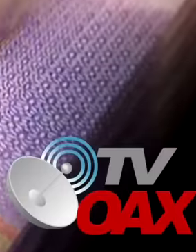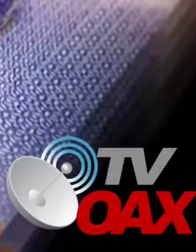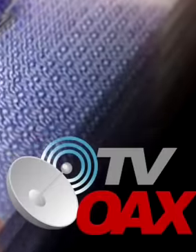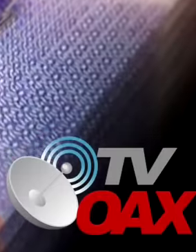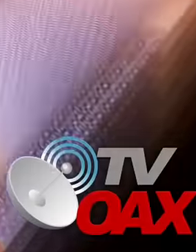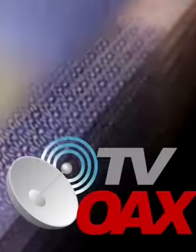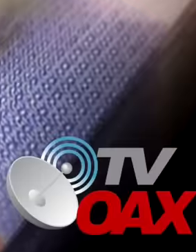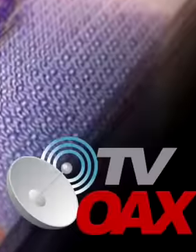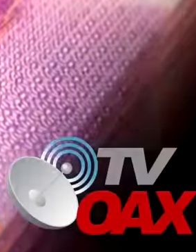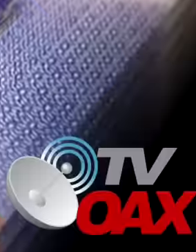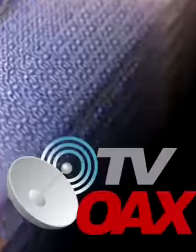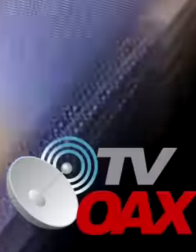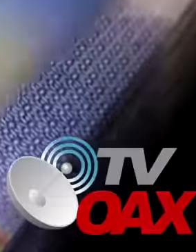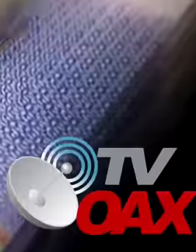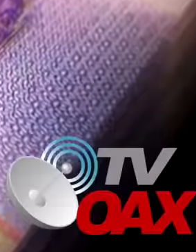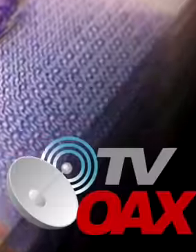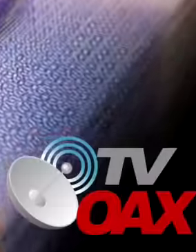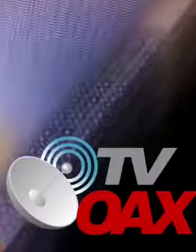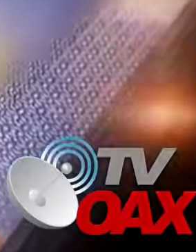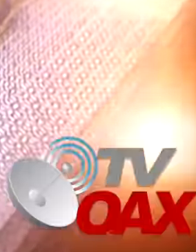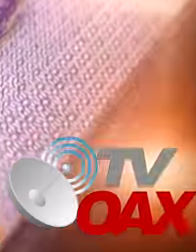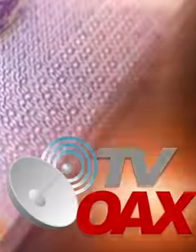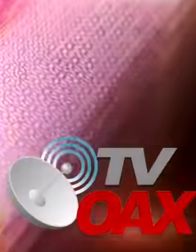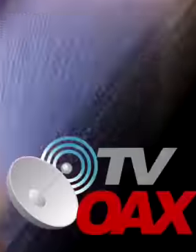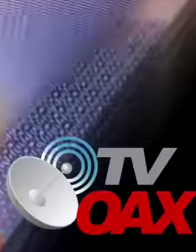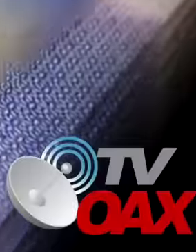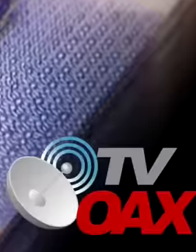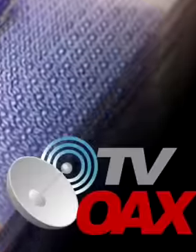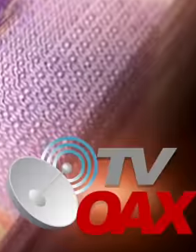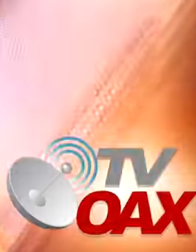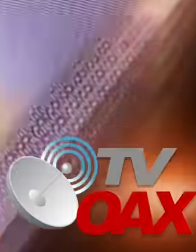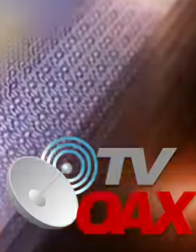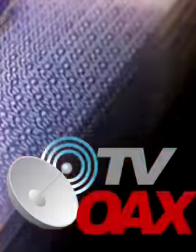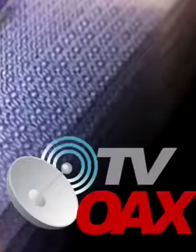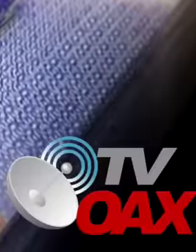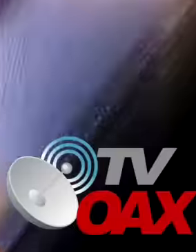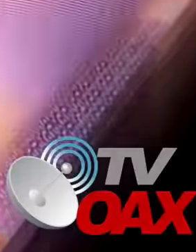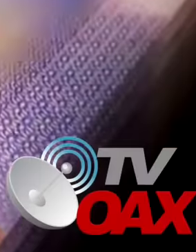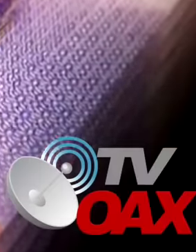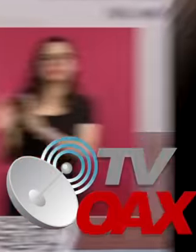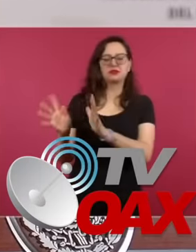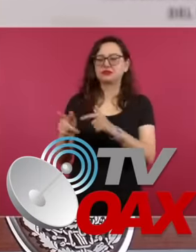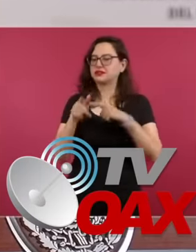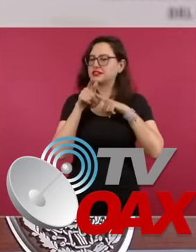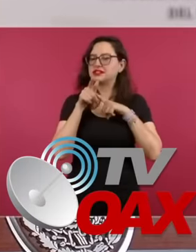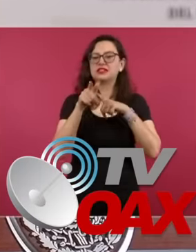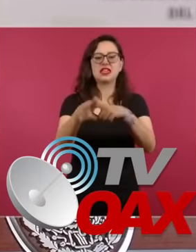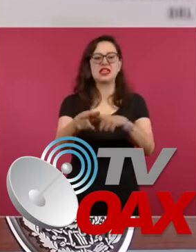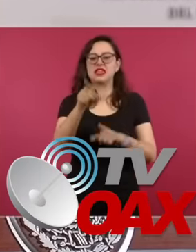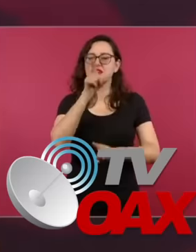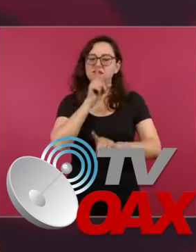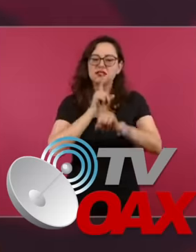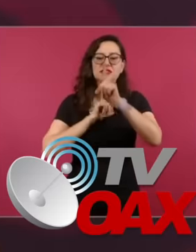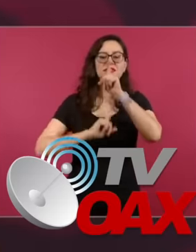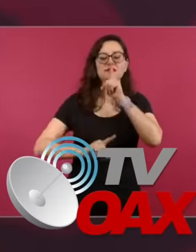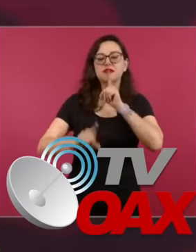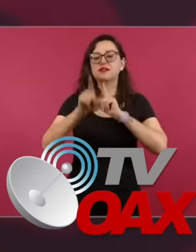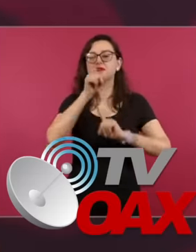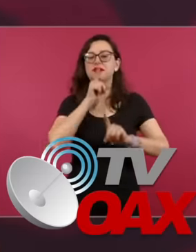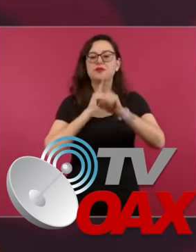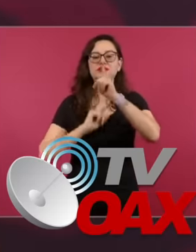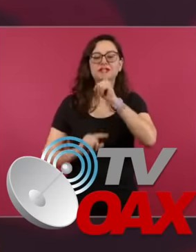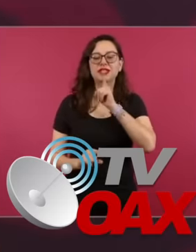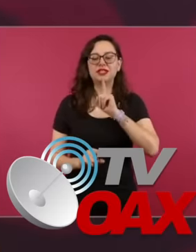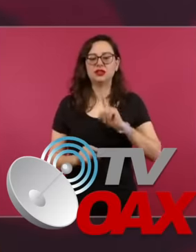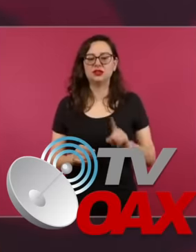quiere quedar con ese dinero cuando la realidad es otra. En la conferencia de prensa, el presidente